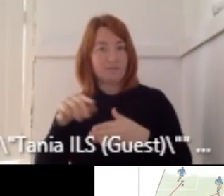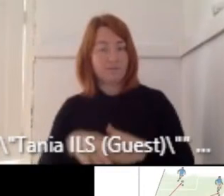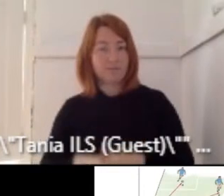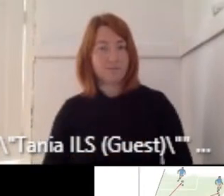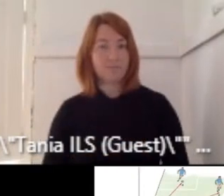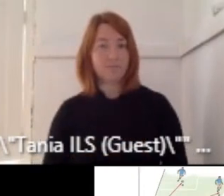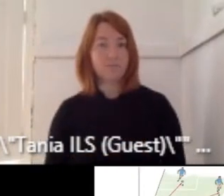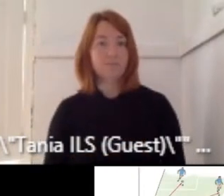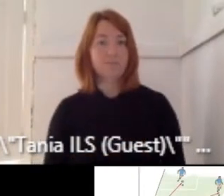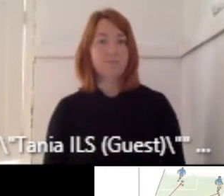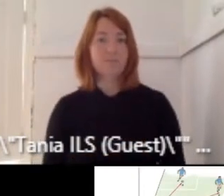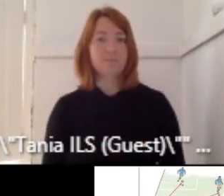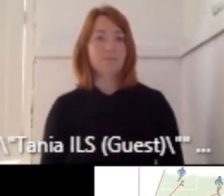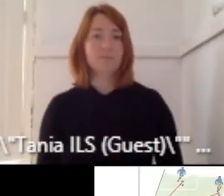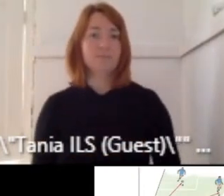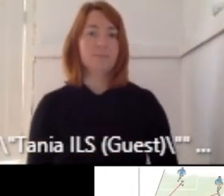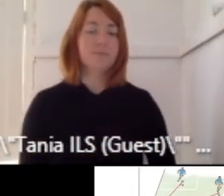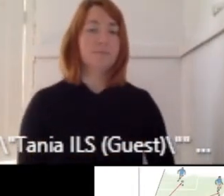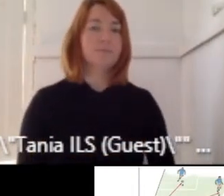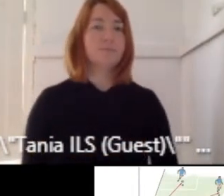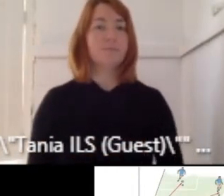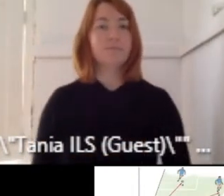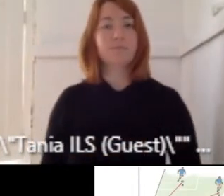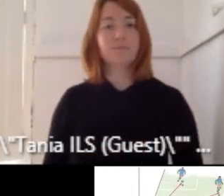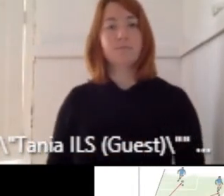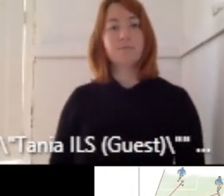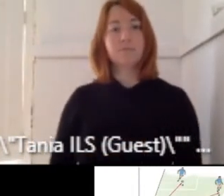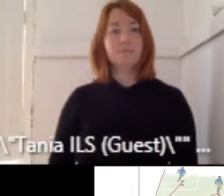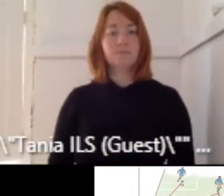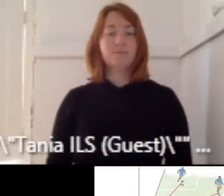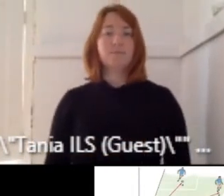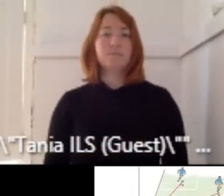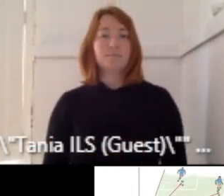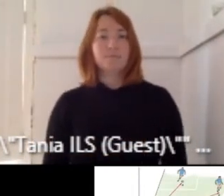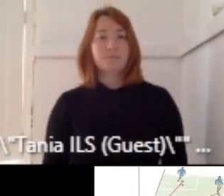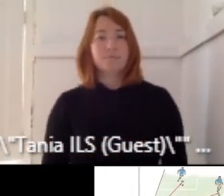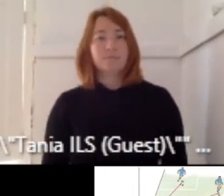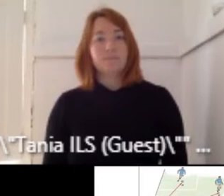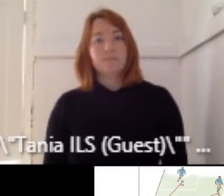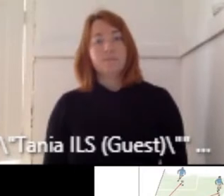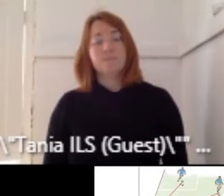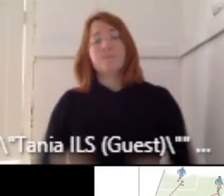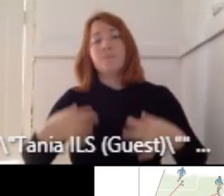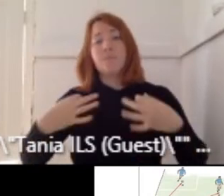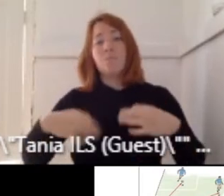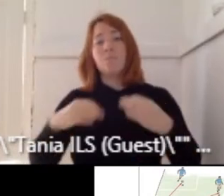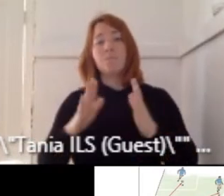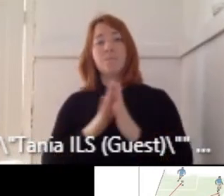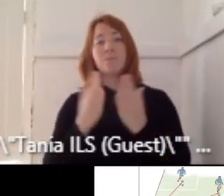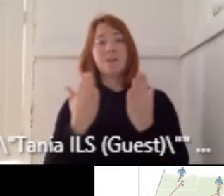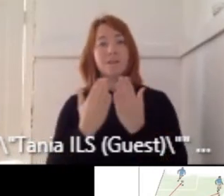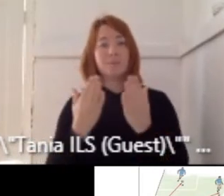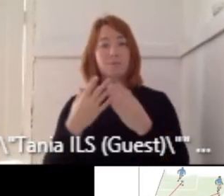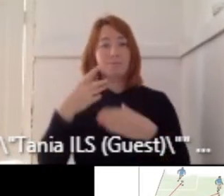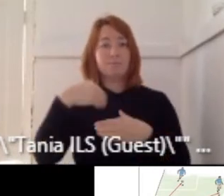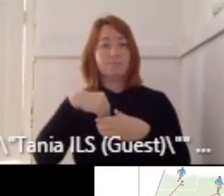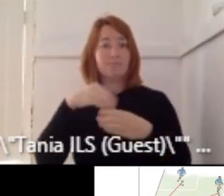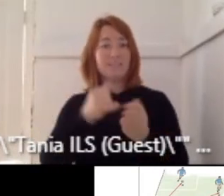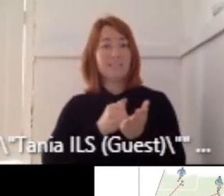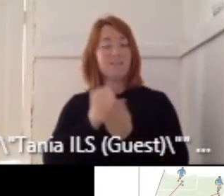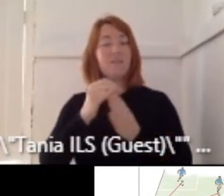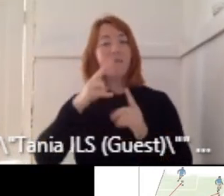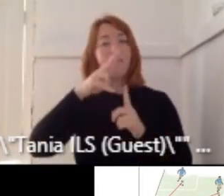Y como he dicho, en los libros de física, bueno, no es normal encontrarnos con textos